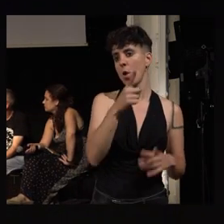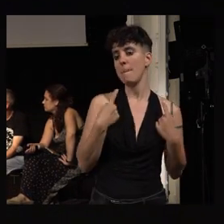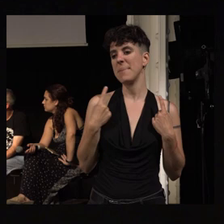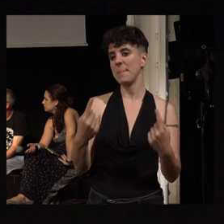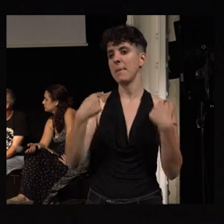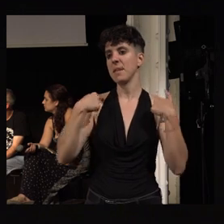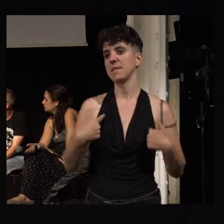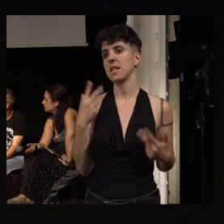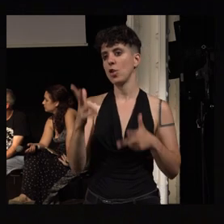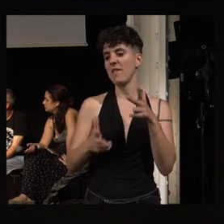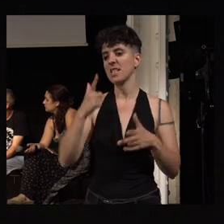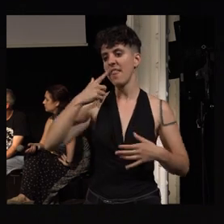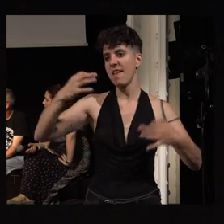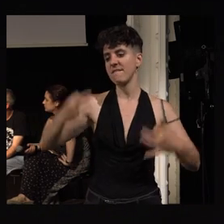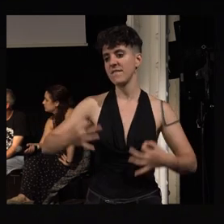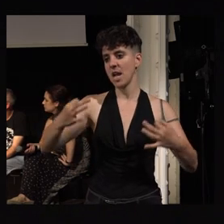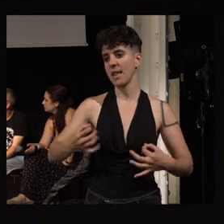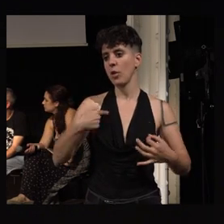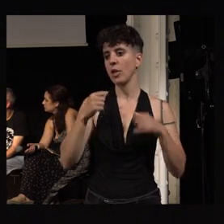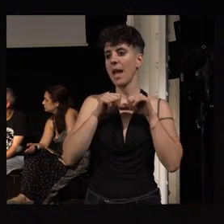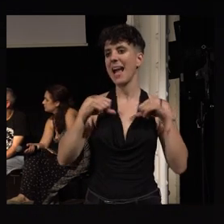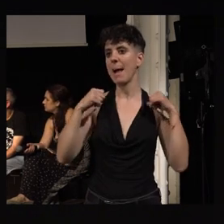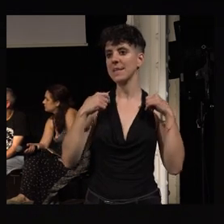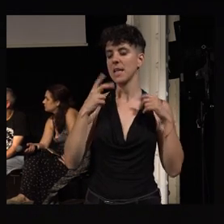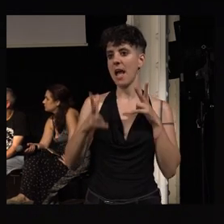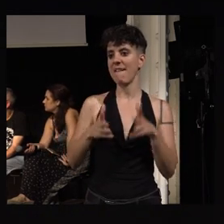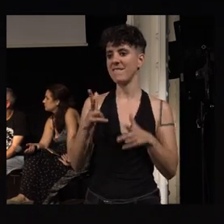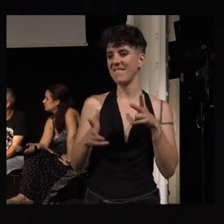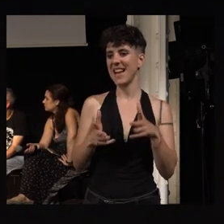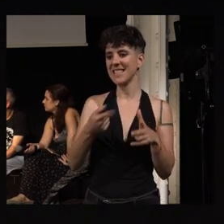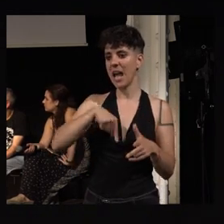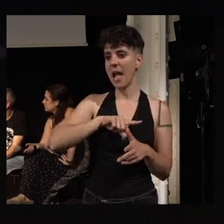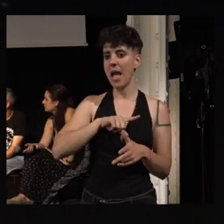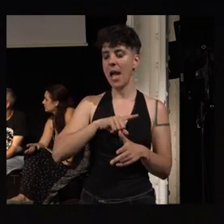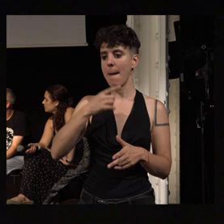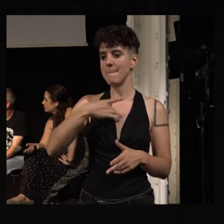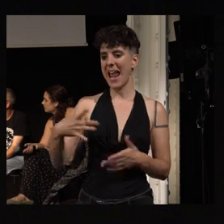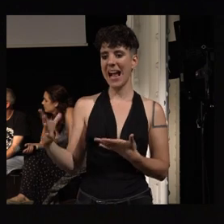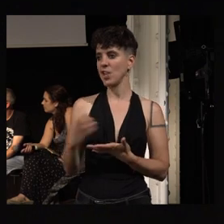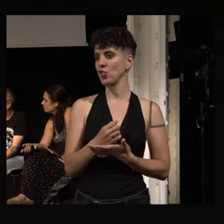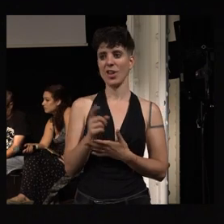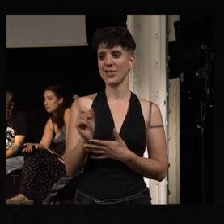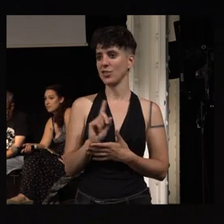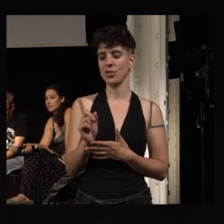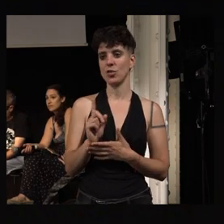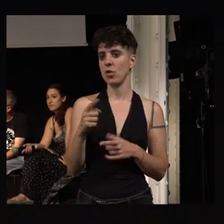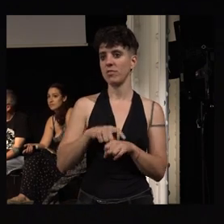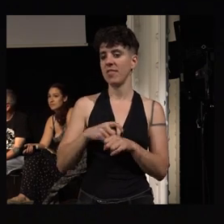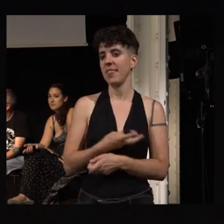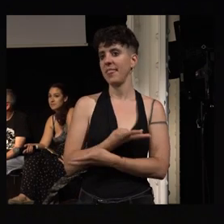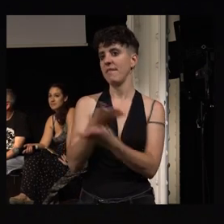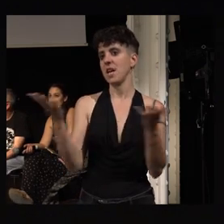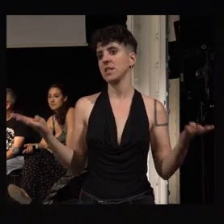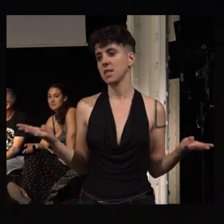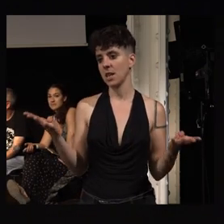vasca de verdad ha sido cuando las que llevaban la camiseta vasca no éramos todas blancas, había una diversidad que